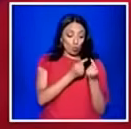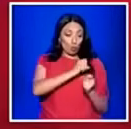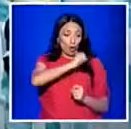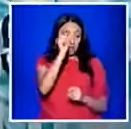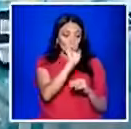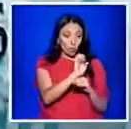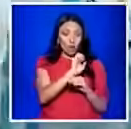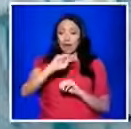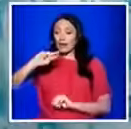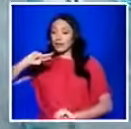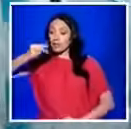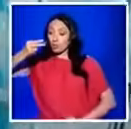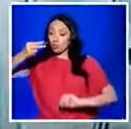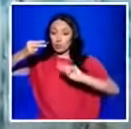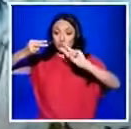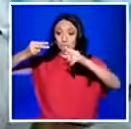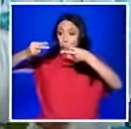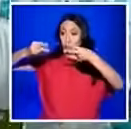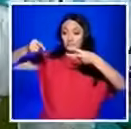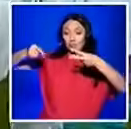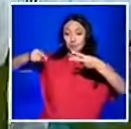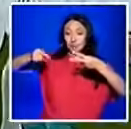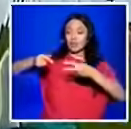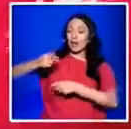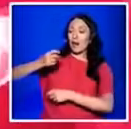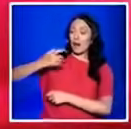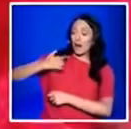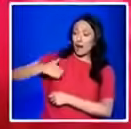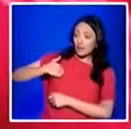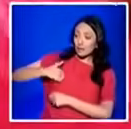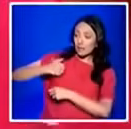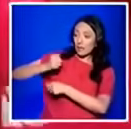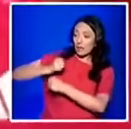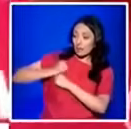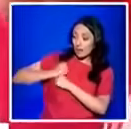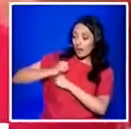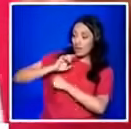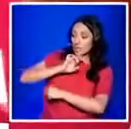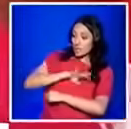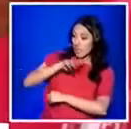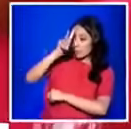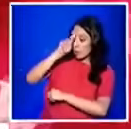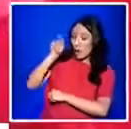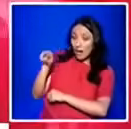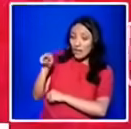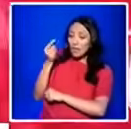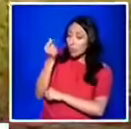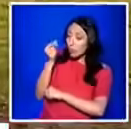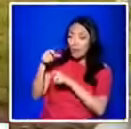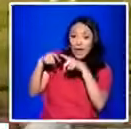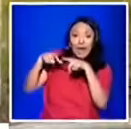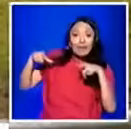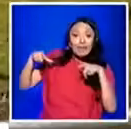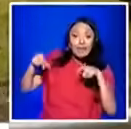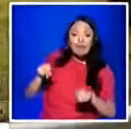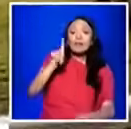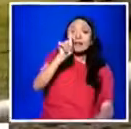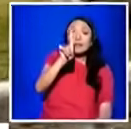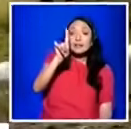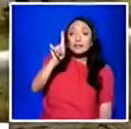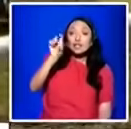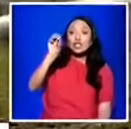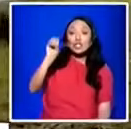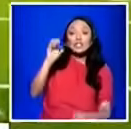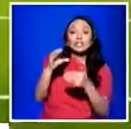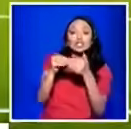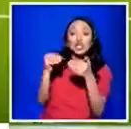enfrentará al segundo del grupo A, donde están Argentina, Canadá, Chile y Perú. Las entradas para ese encuentro están en